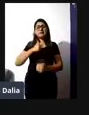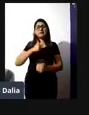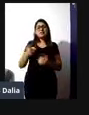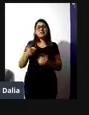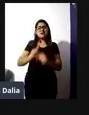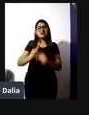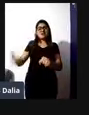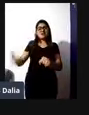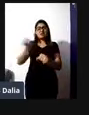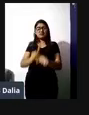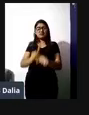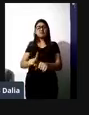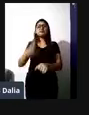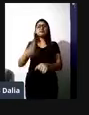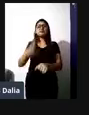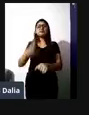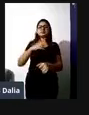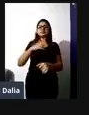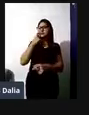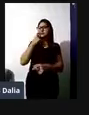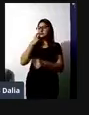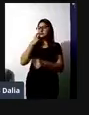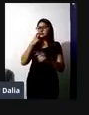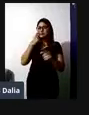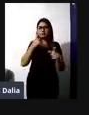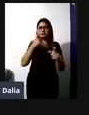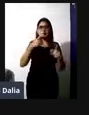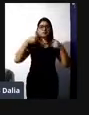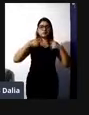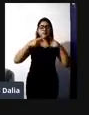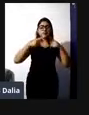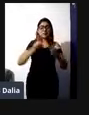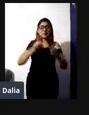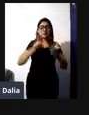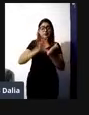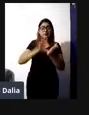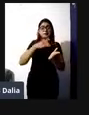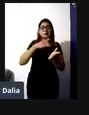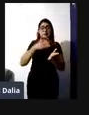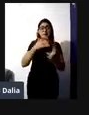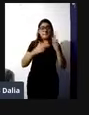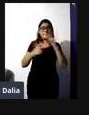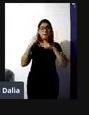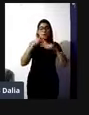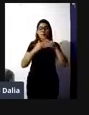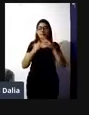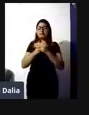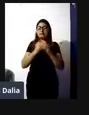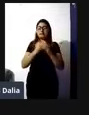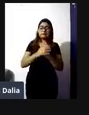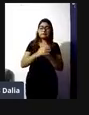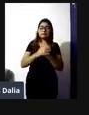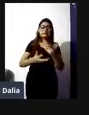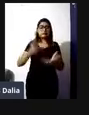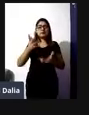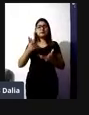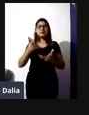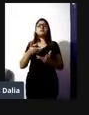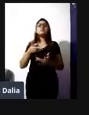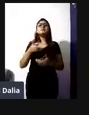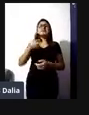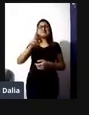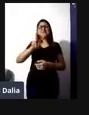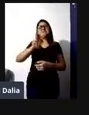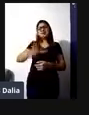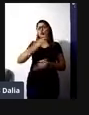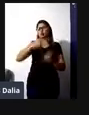discapacidad que tienen mucha incertidumbre, así como la tenemos todas y todos, pero para las personas con